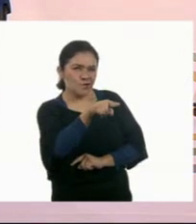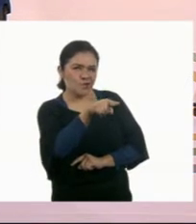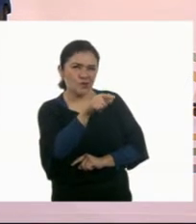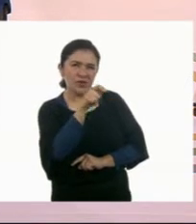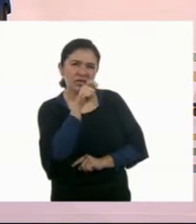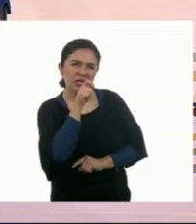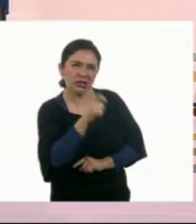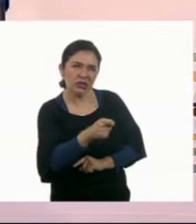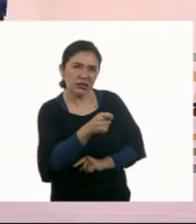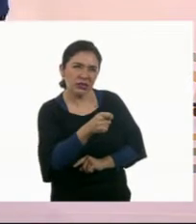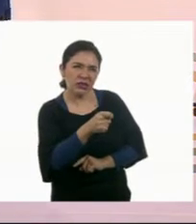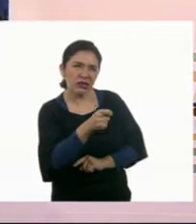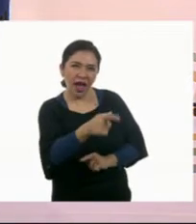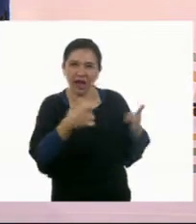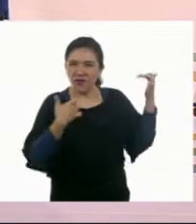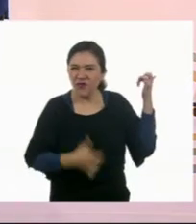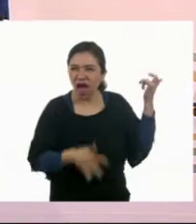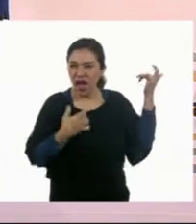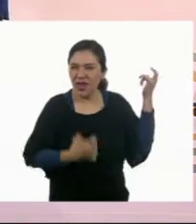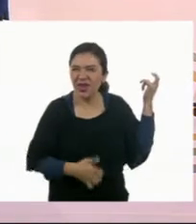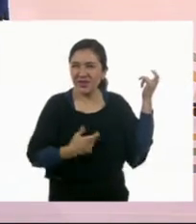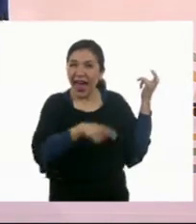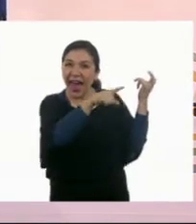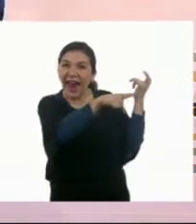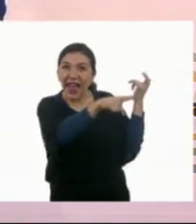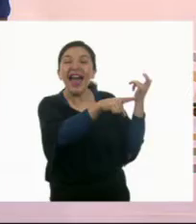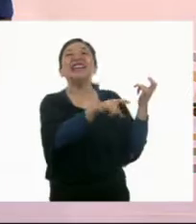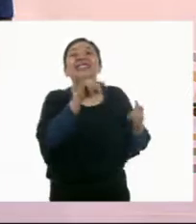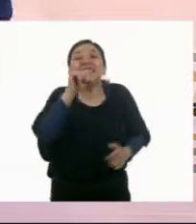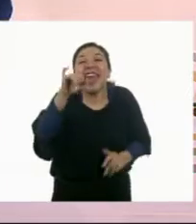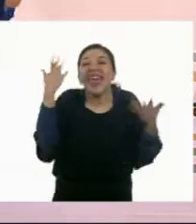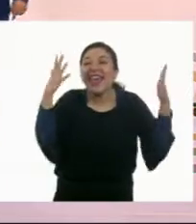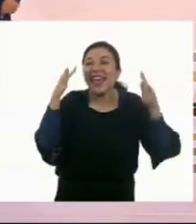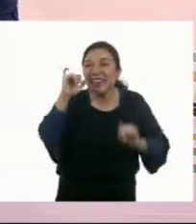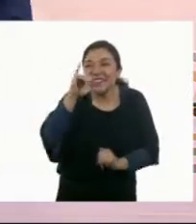estás tocando una guitarra eléctrica.